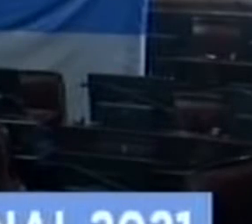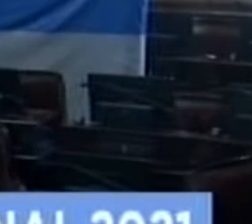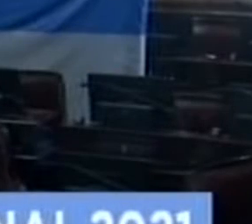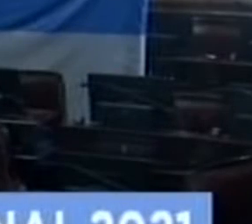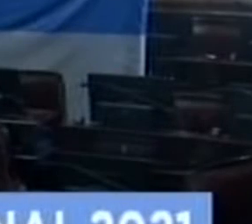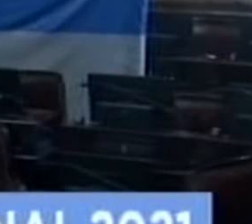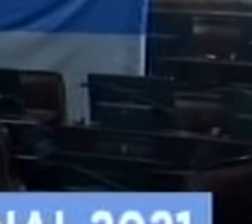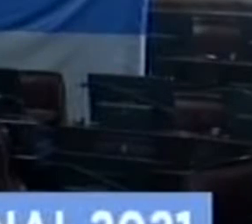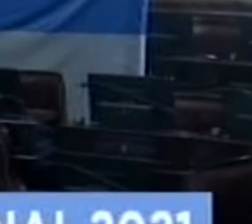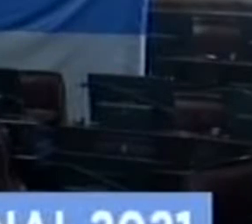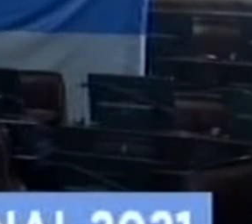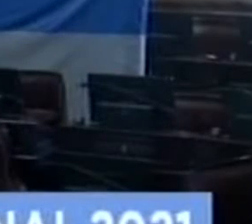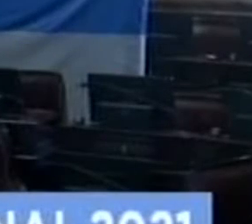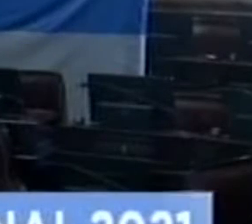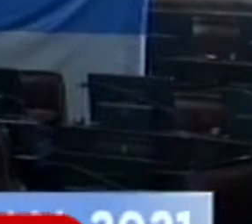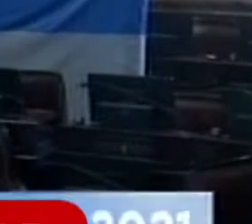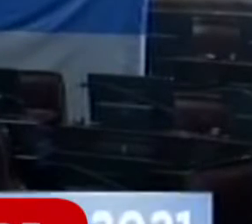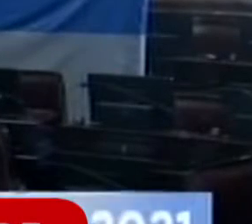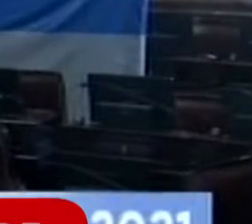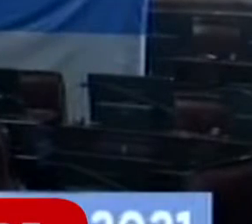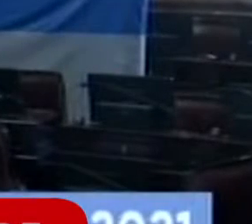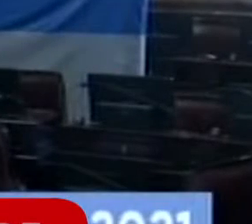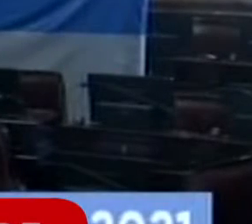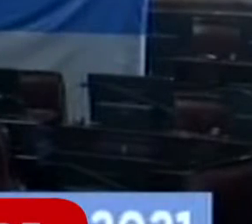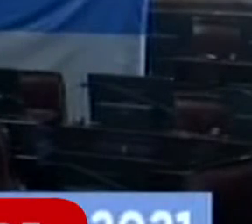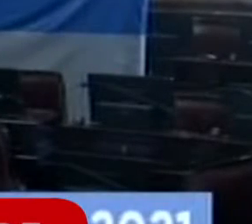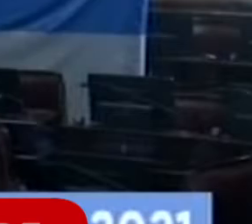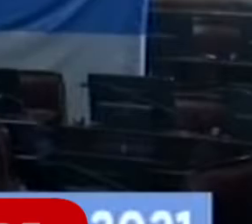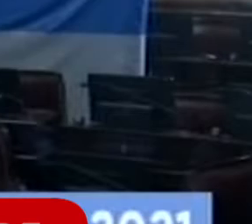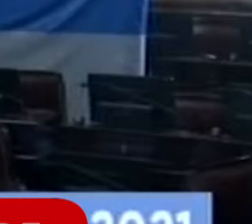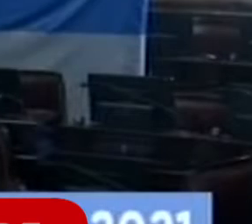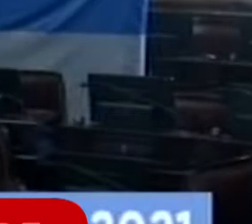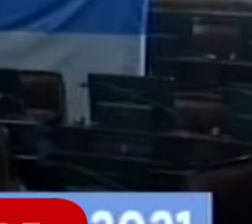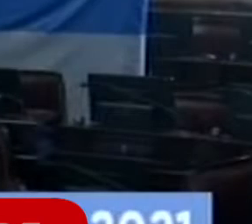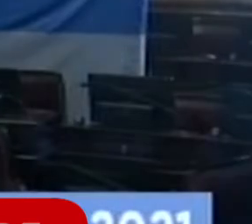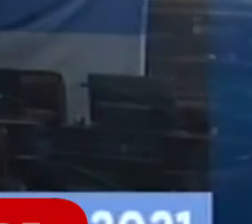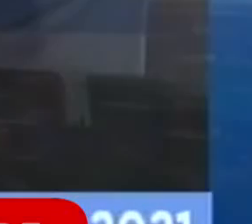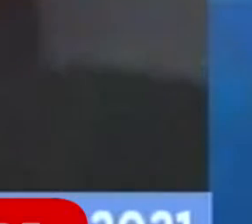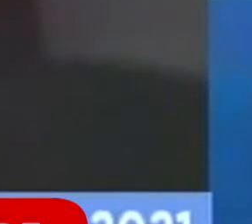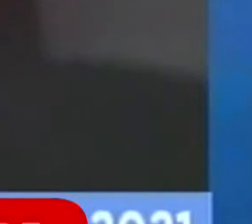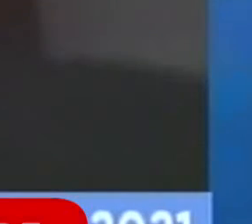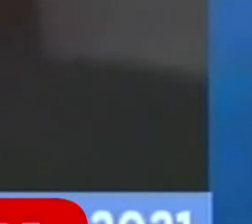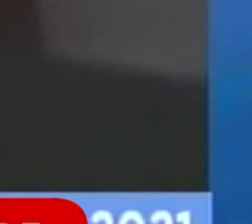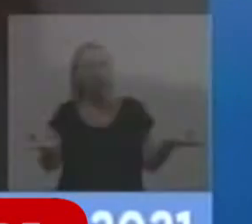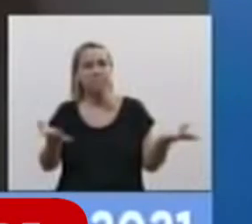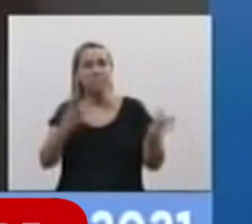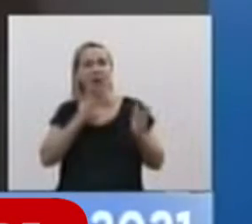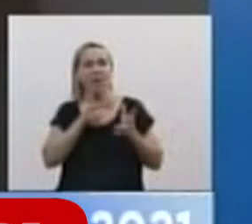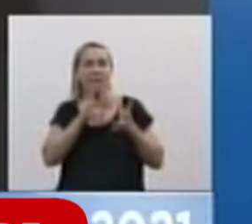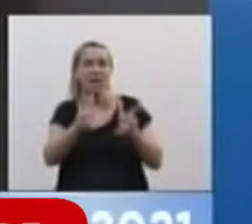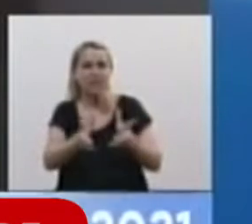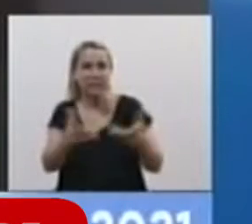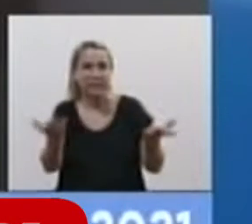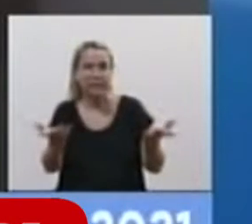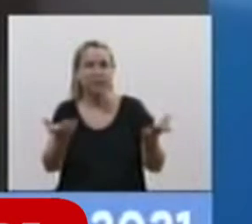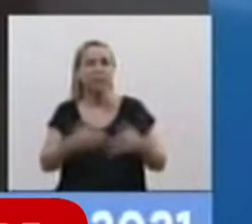volver al Congreso. Concretamente, sí, yo quiero. Porque ya tiene media sanción de diputados, pero tras